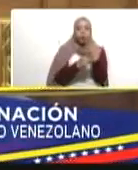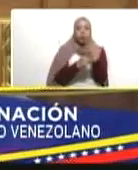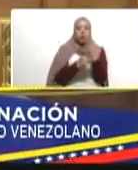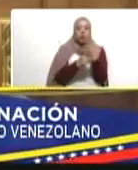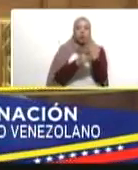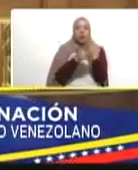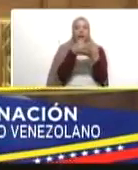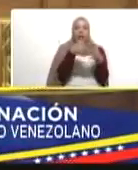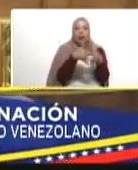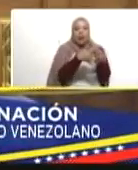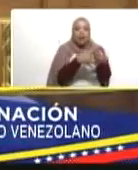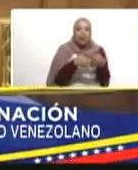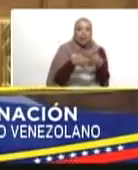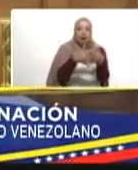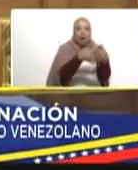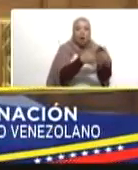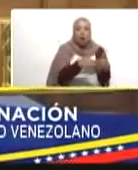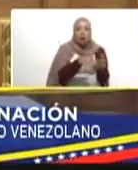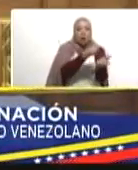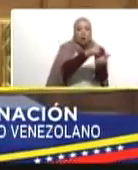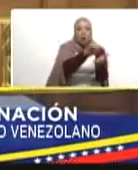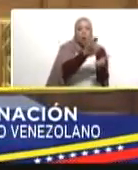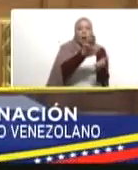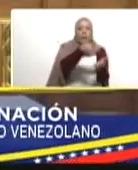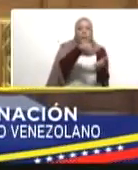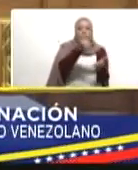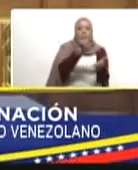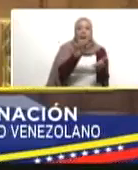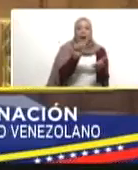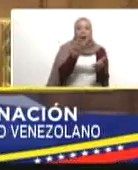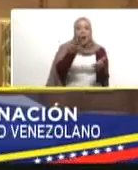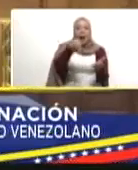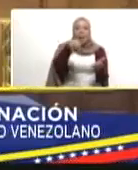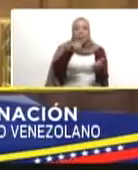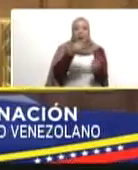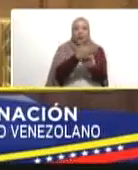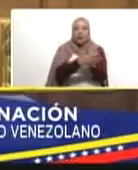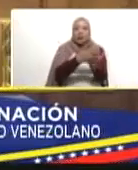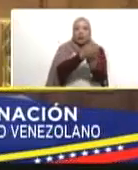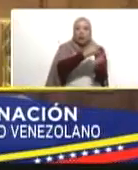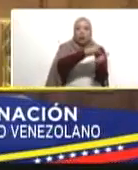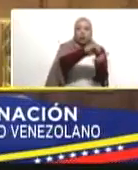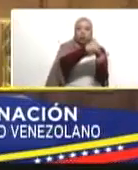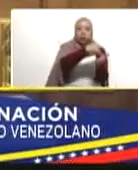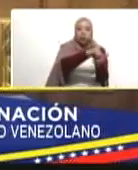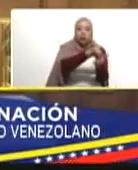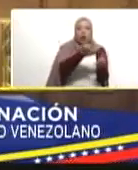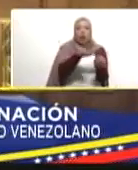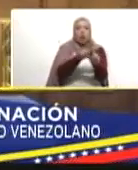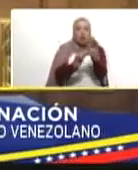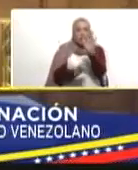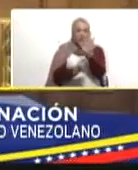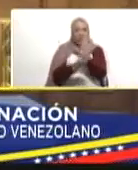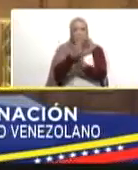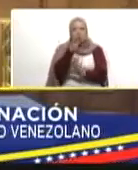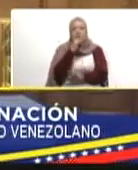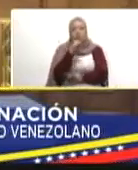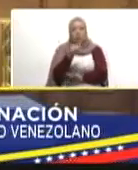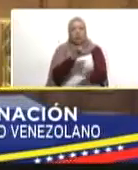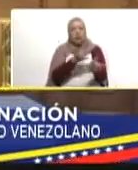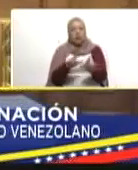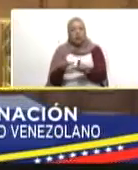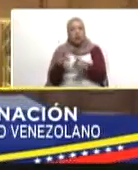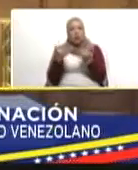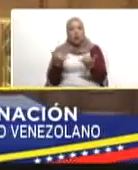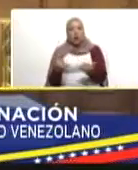Miami y desde Colombia ya yo había avanzado y le informe al gobierno colombiano que la